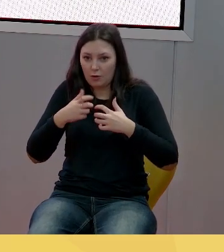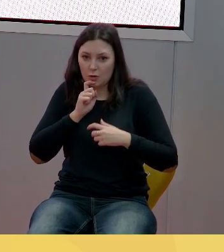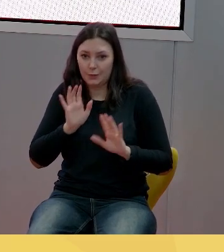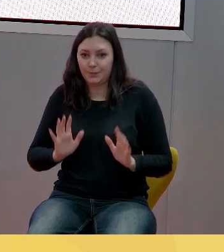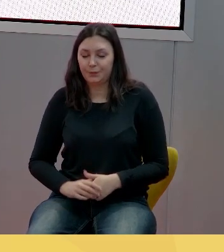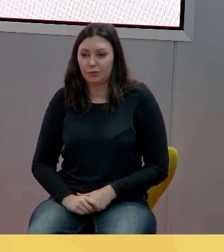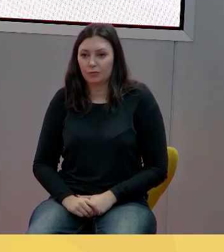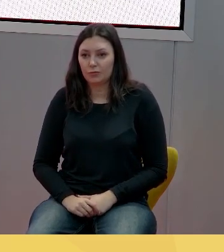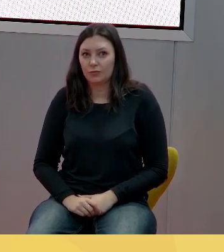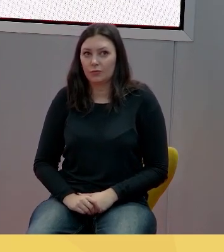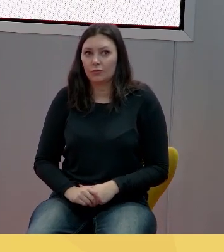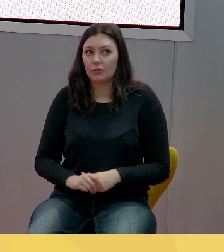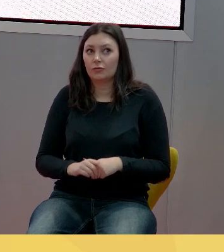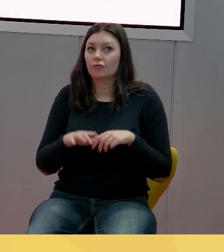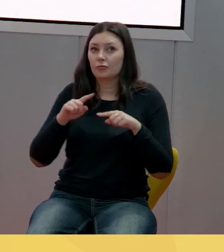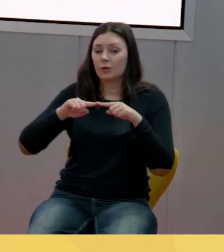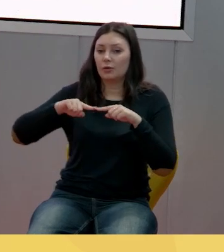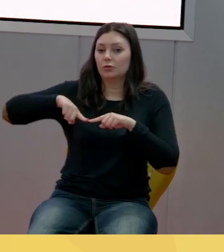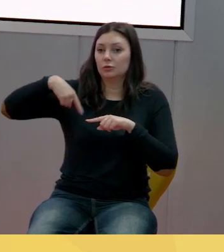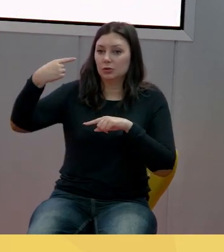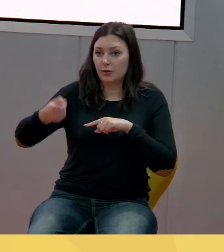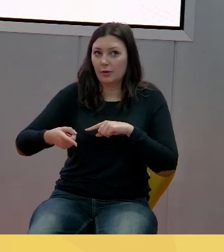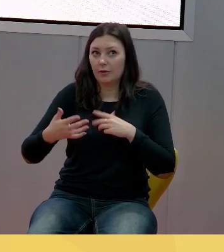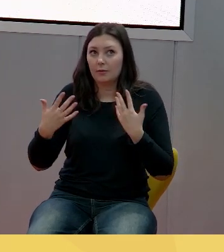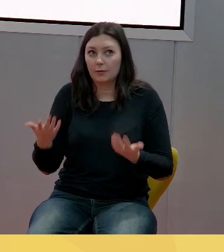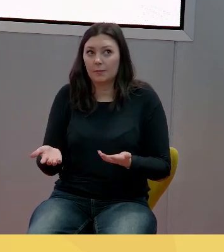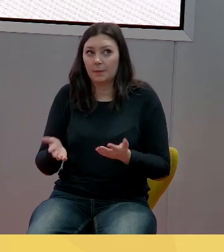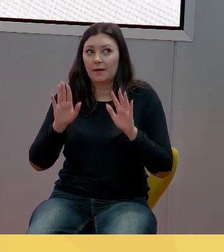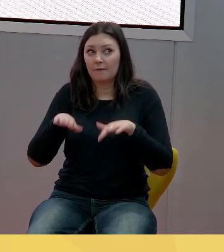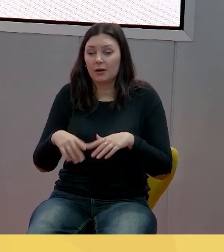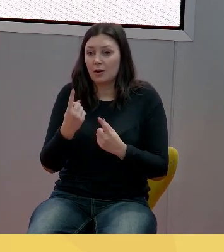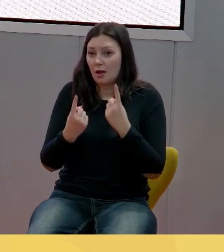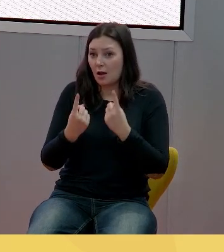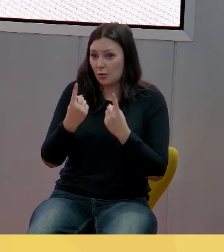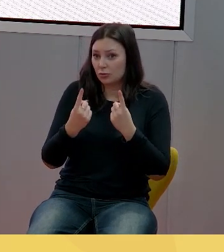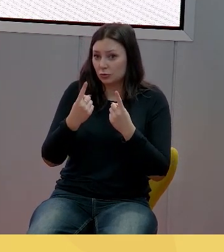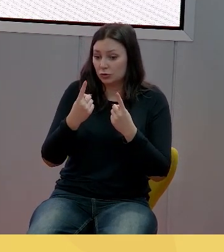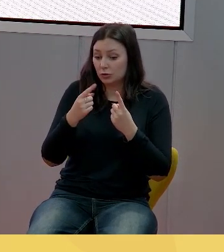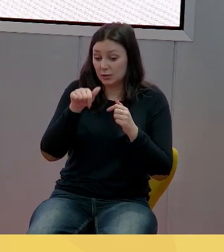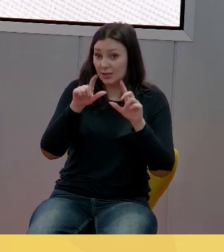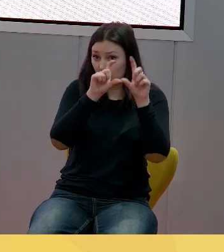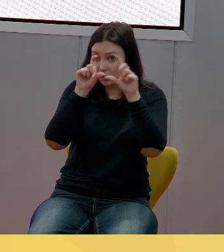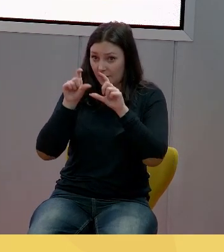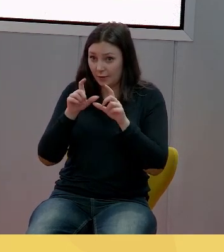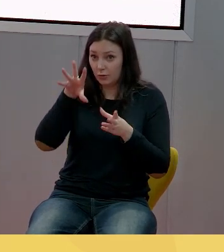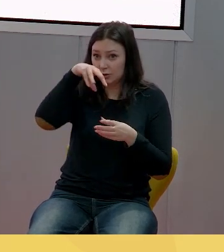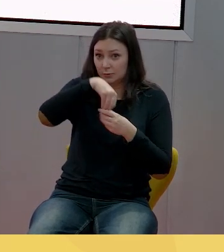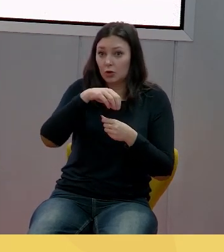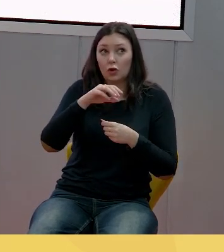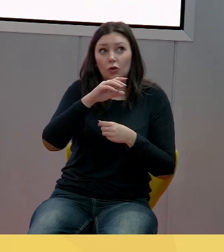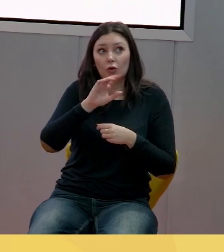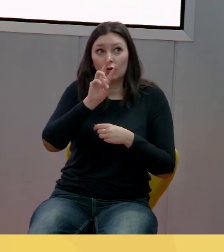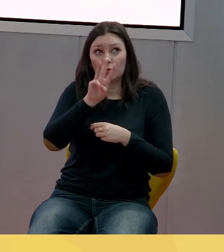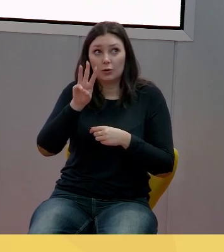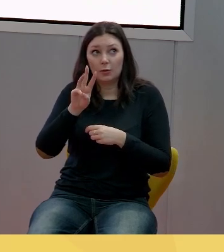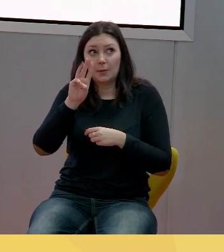La consecuencia inesperada que ha tenido esto es que ha obligado a desclasificar documentos internos de estas organizaciones, como por ejemplo WPATH,